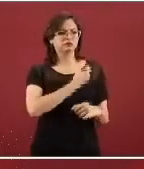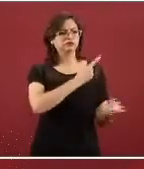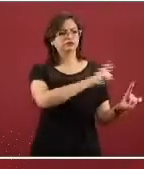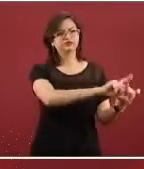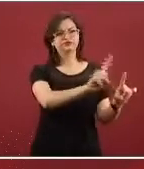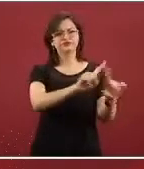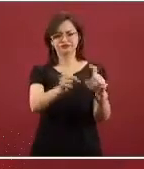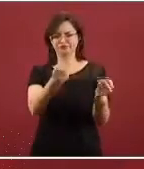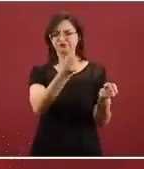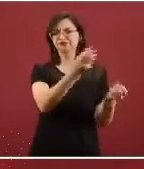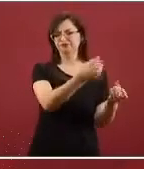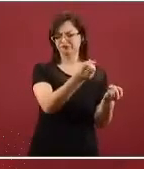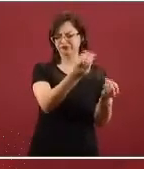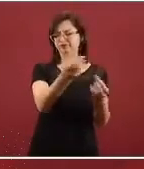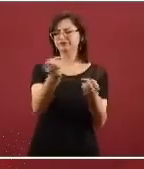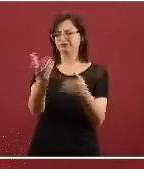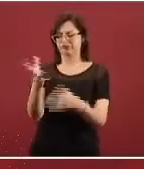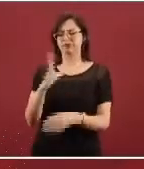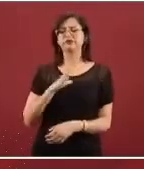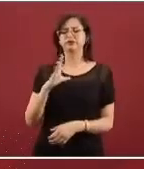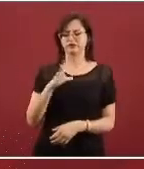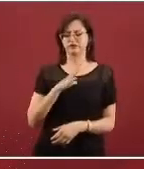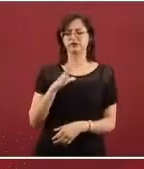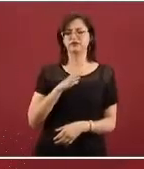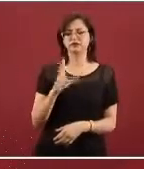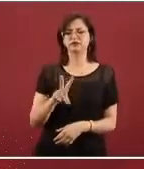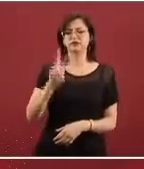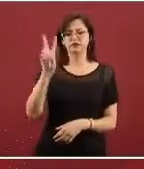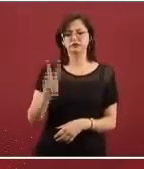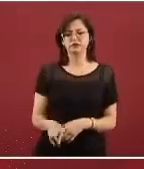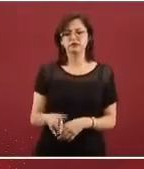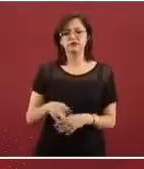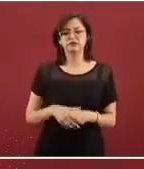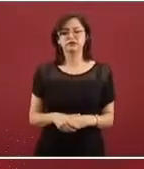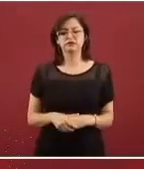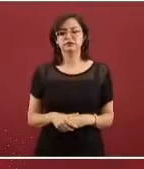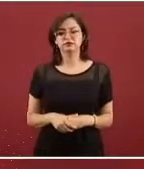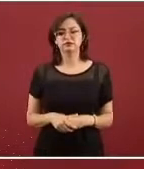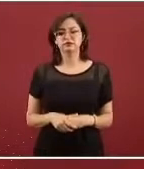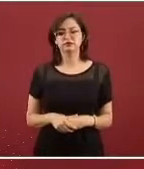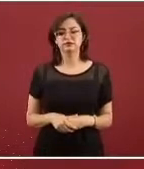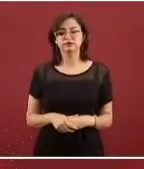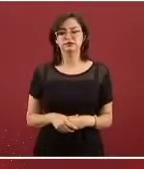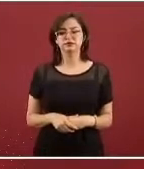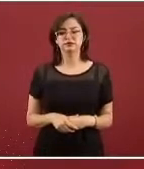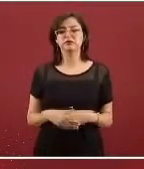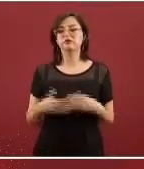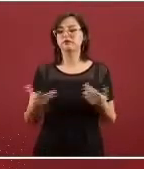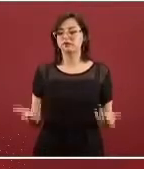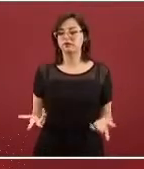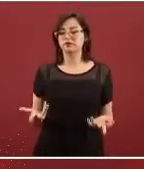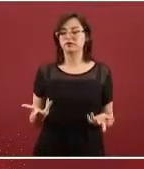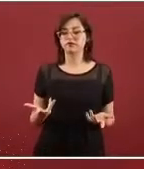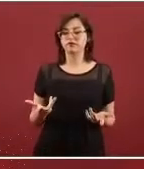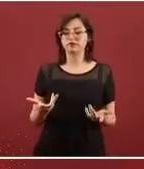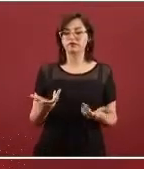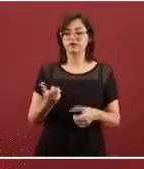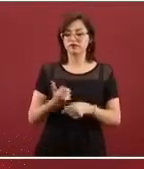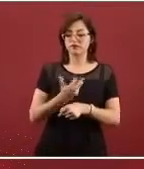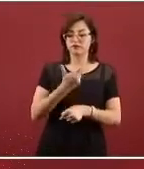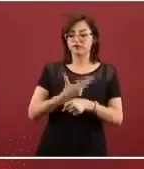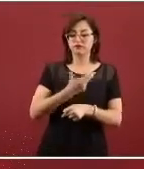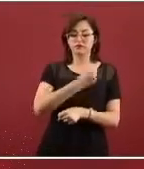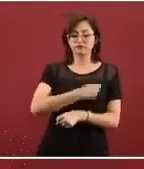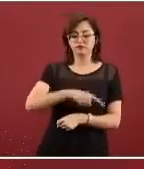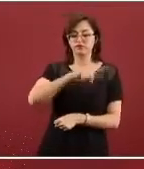y evidentemente es de su conocimiento, porque así lo ha expresado el sector salud, que en el